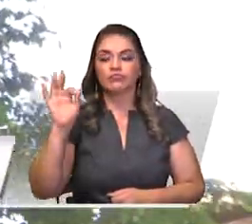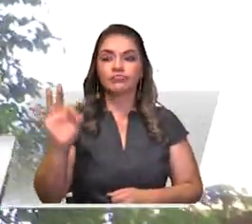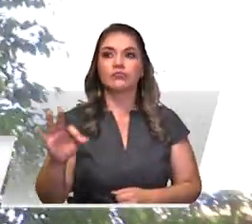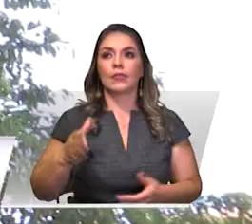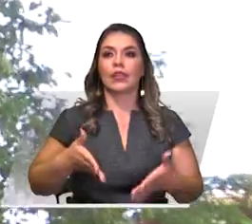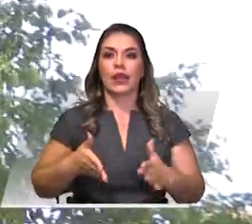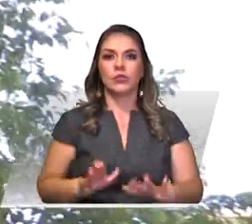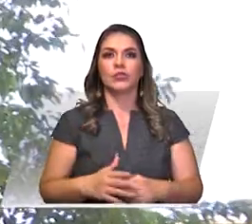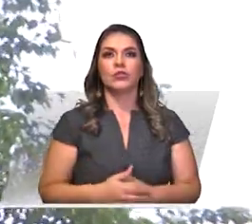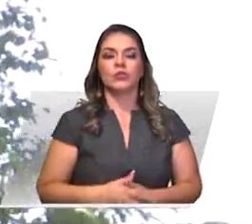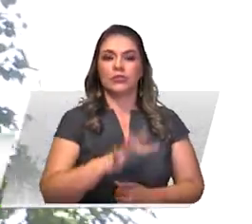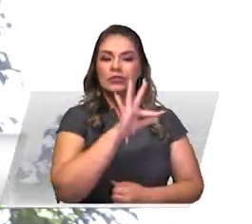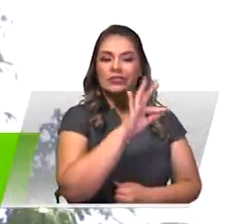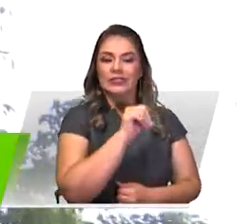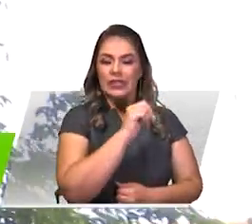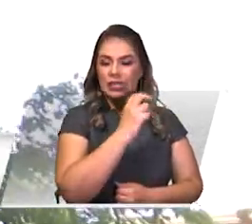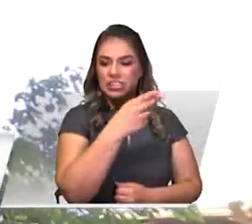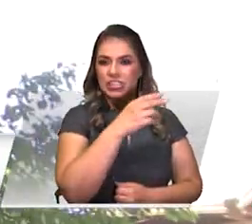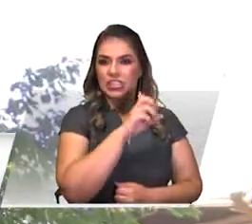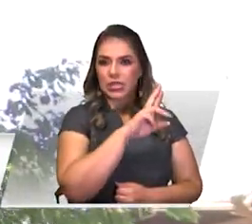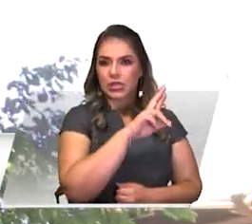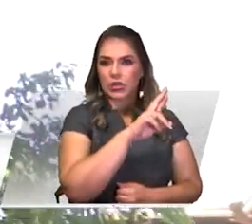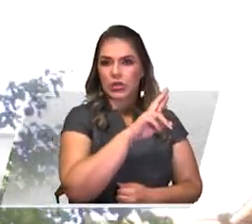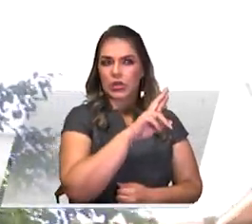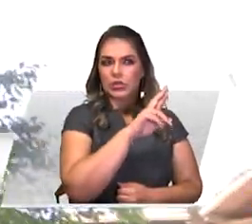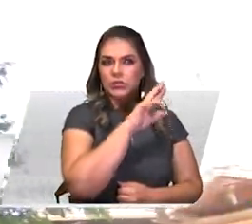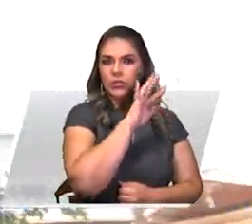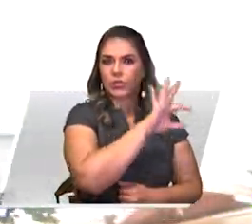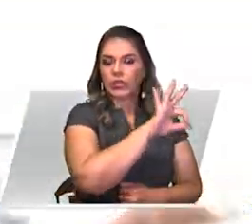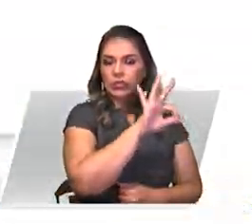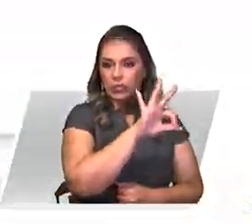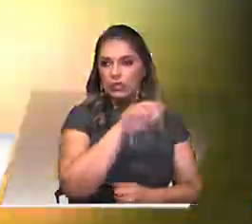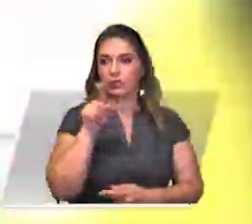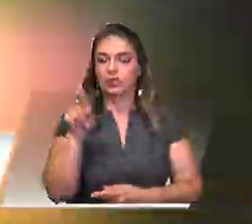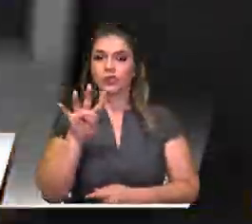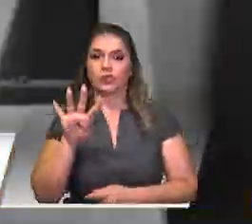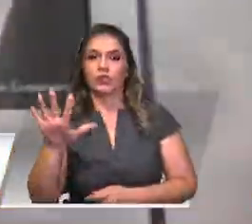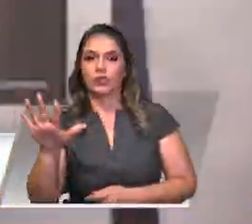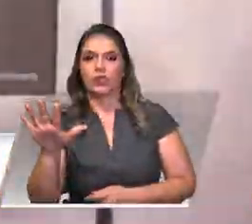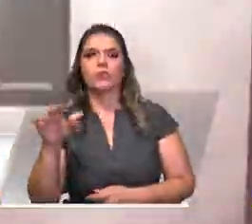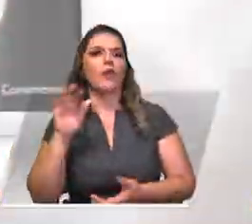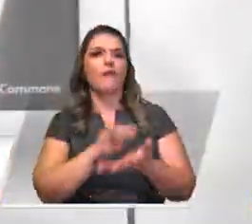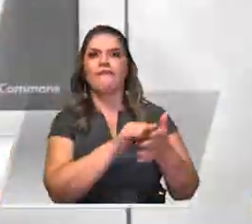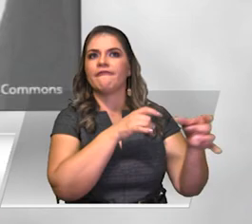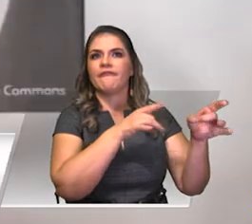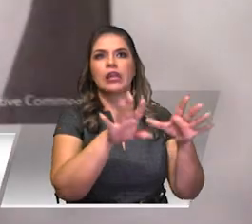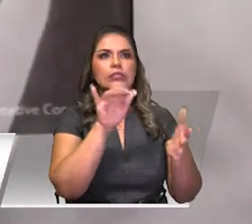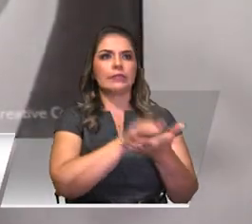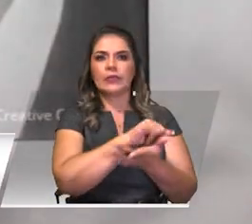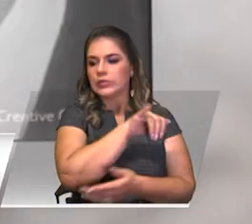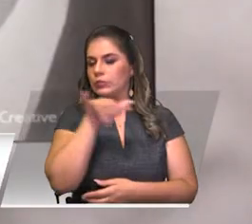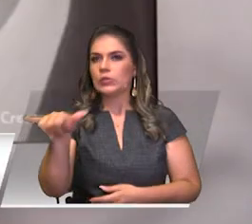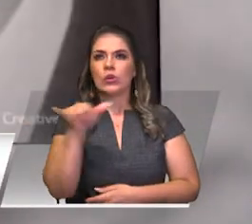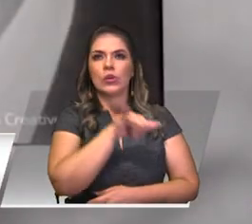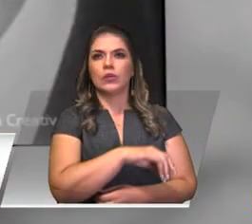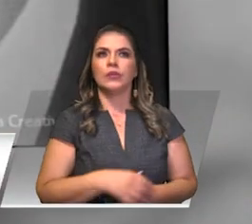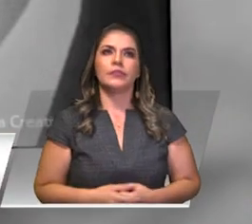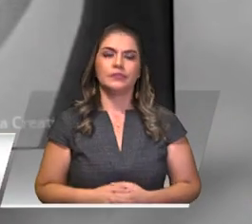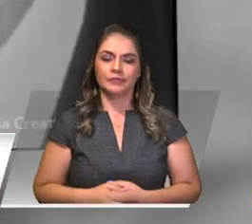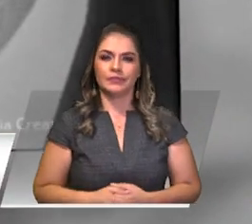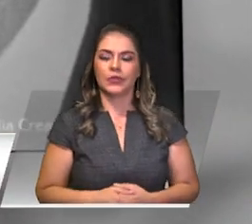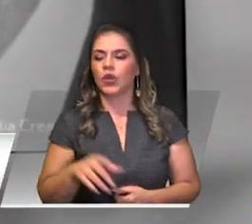Sí. Fischer nació en el 43, él nació en el 54, el mismo día. Coincidencia marcada también por una semejanza